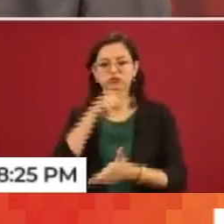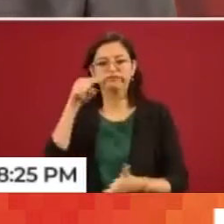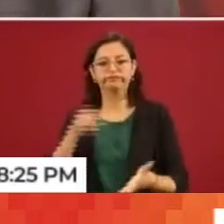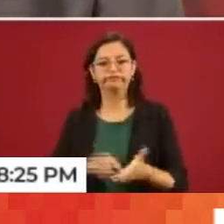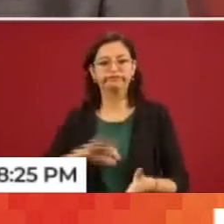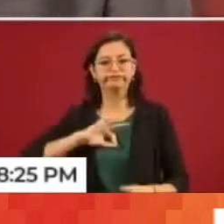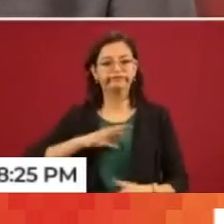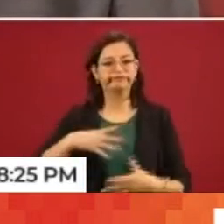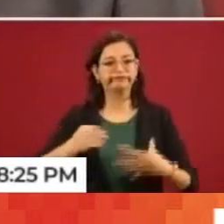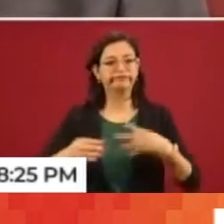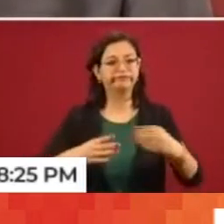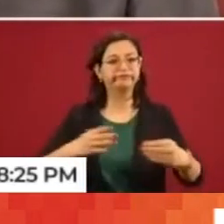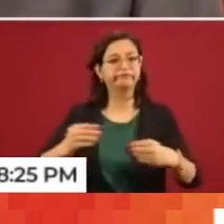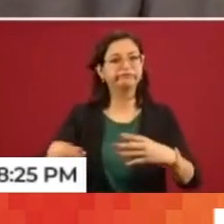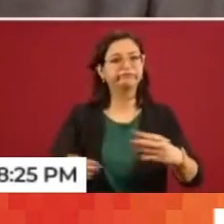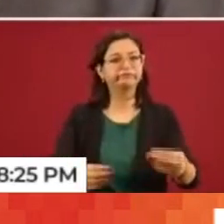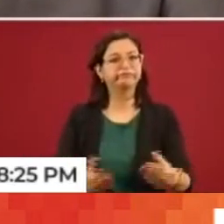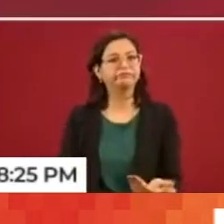con menos